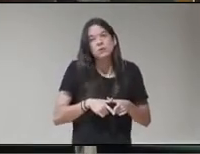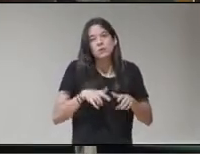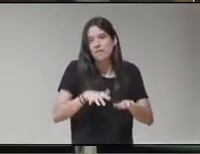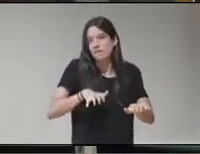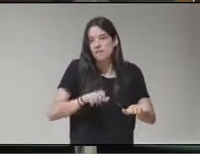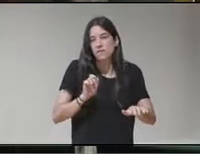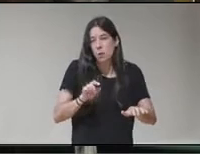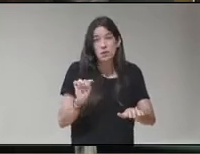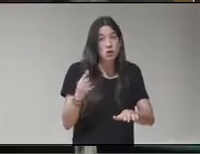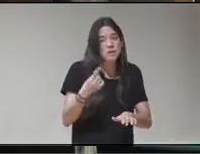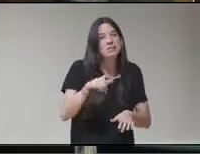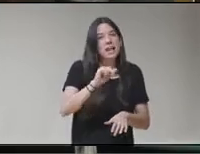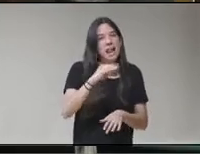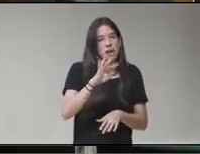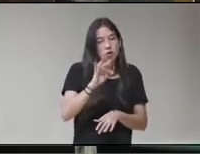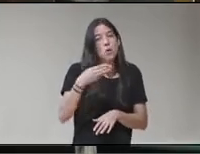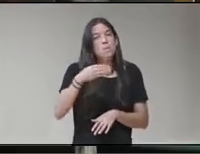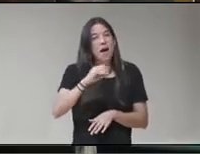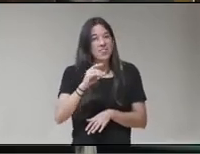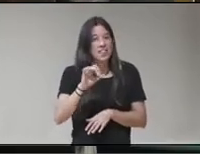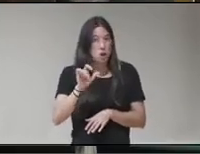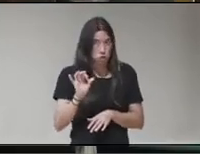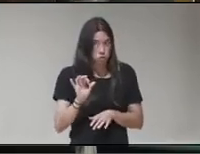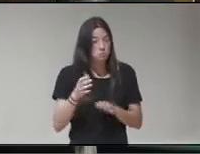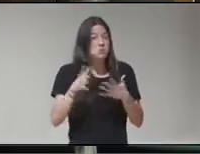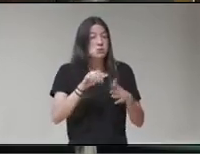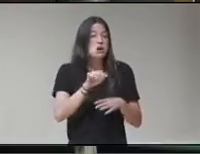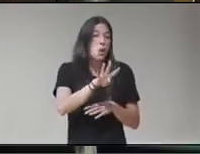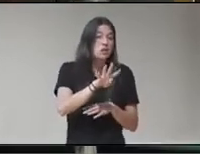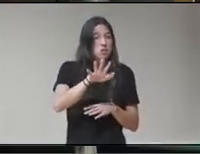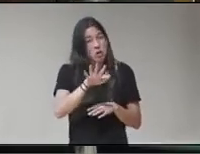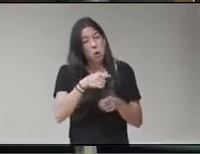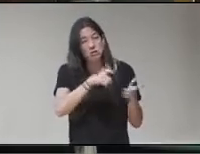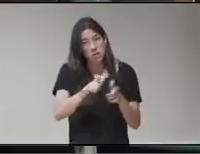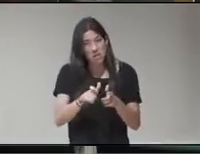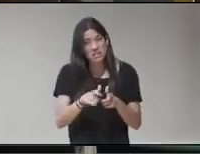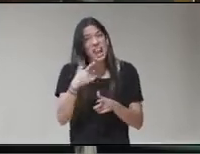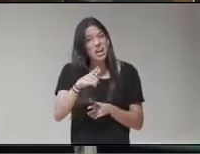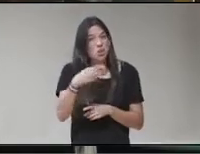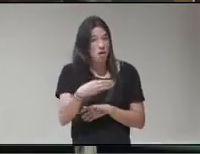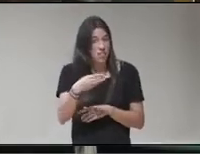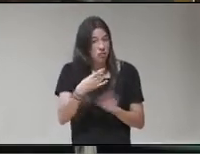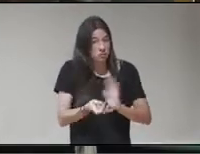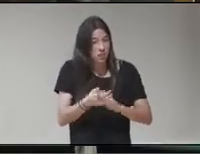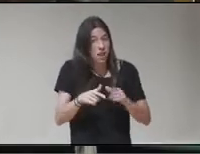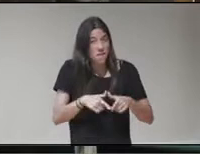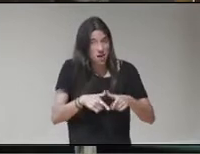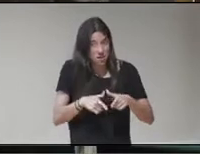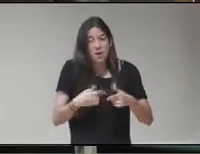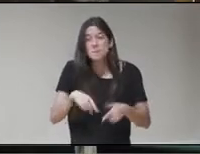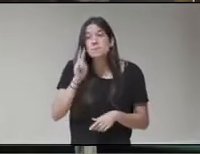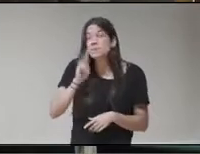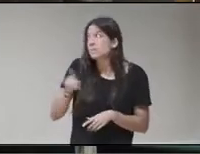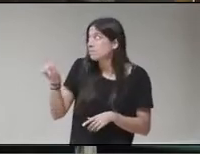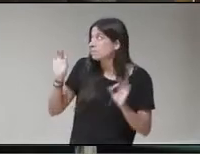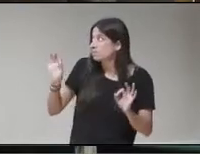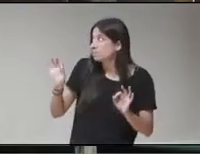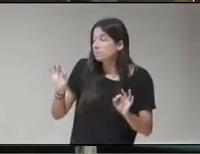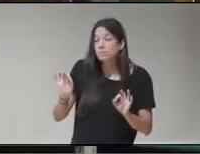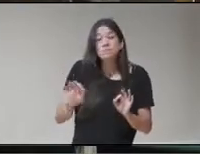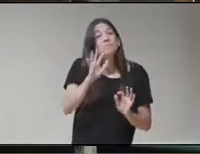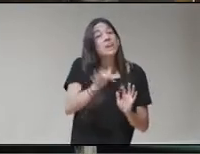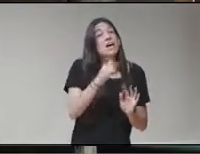y solamente hay 4 o 5 especies de lactobacilos que aparecen en vagina. Son esas que tenéis ahí. Más aún, cada